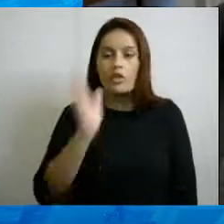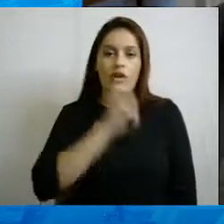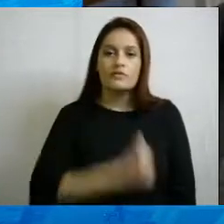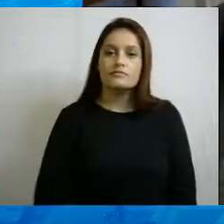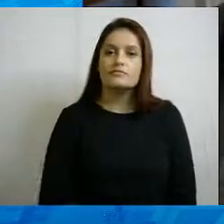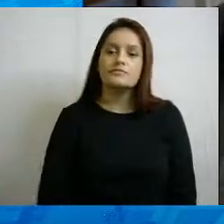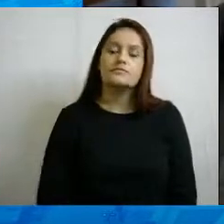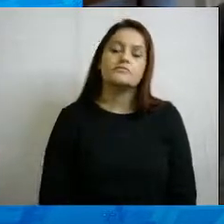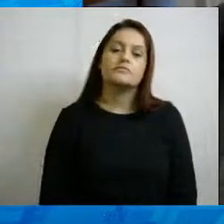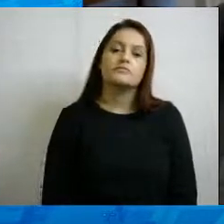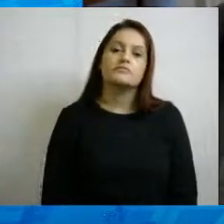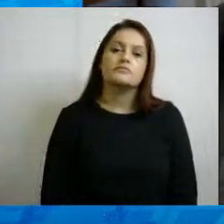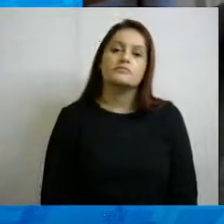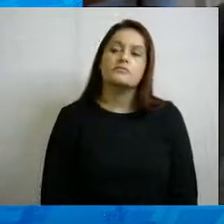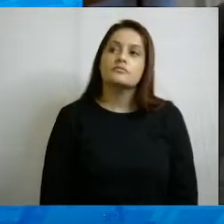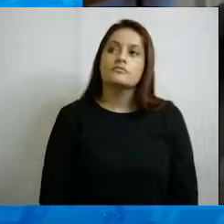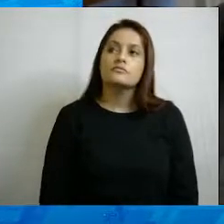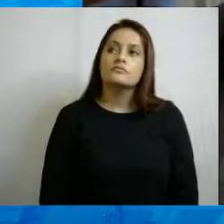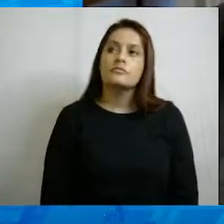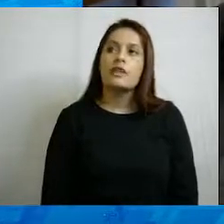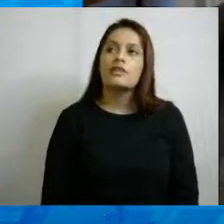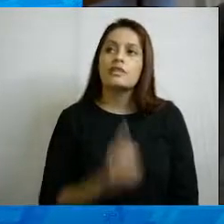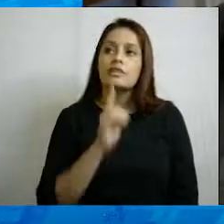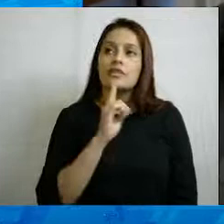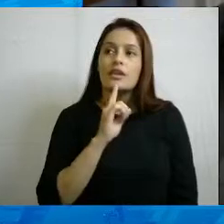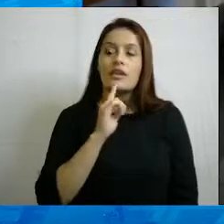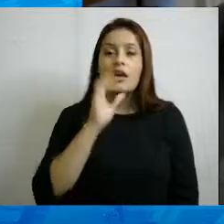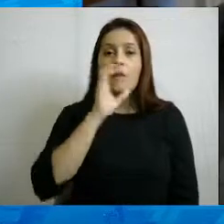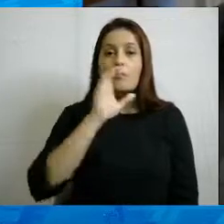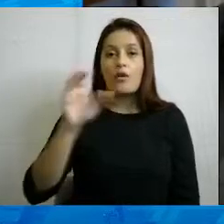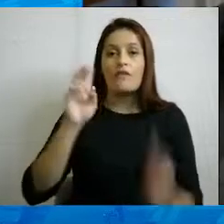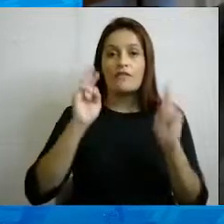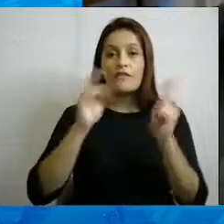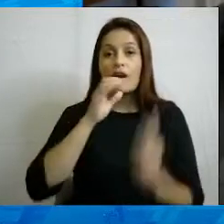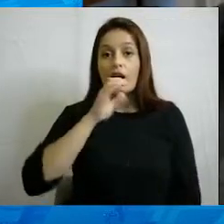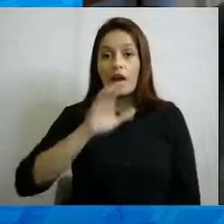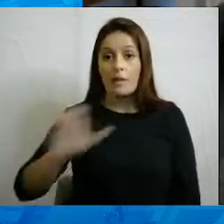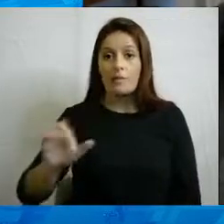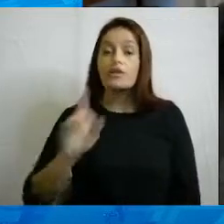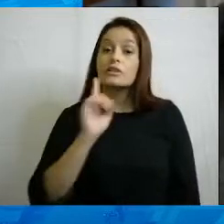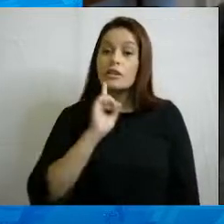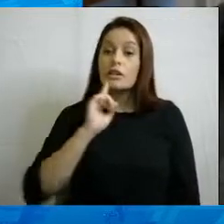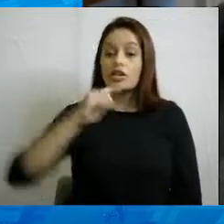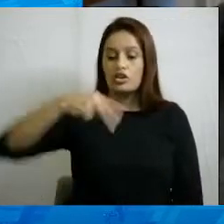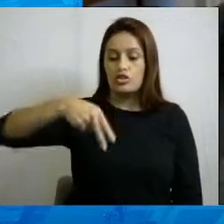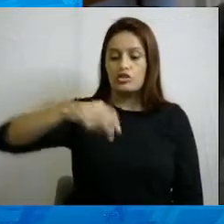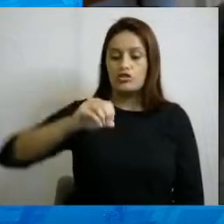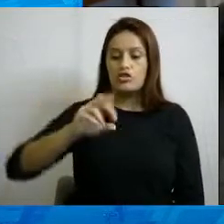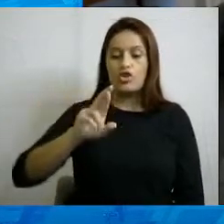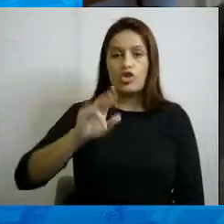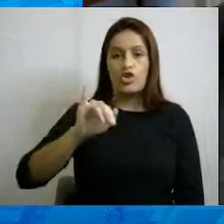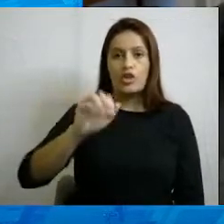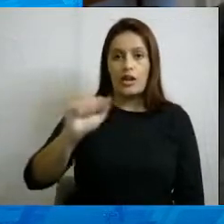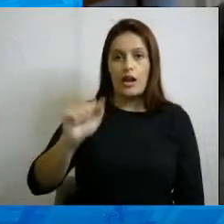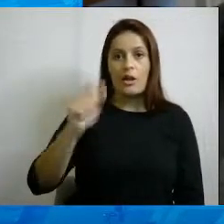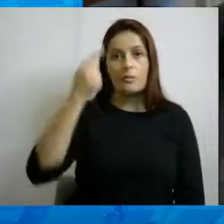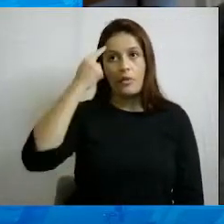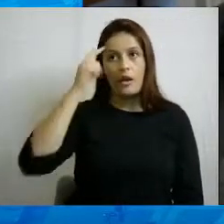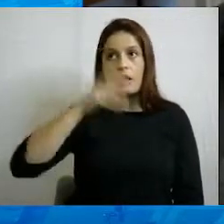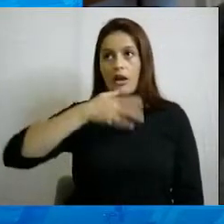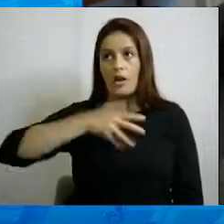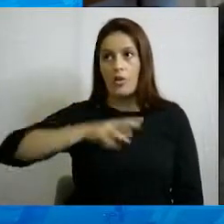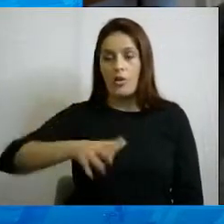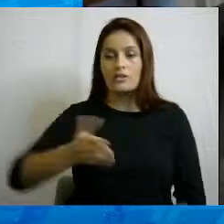Como ustedes entenderán, somos una zona rural. Tenemos noria para abastecer